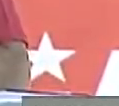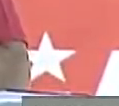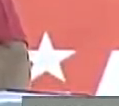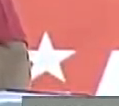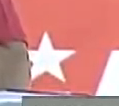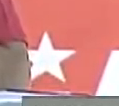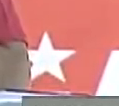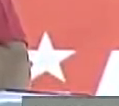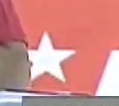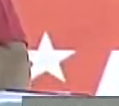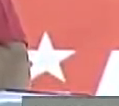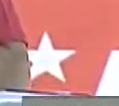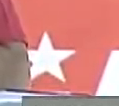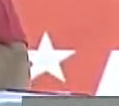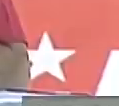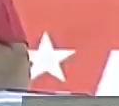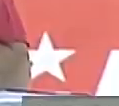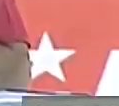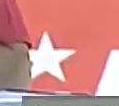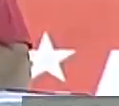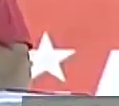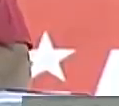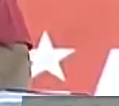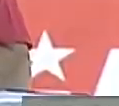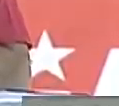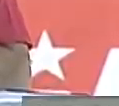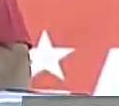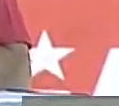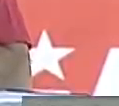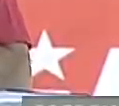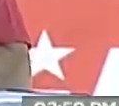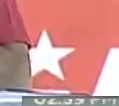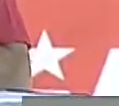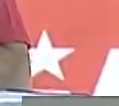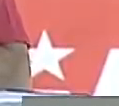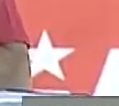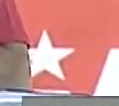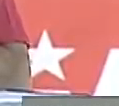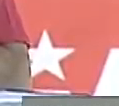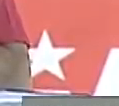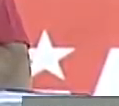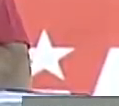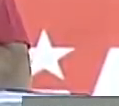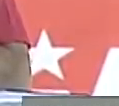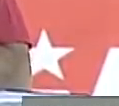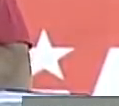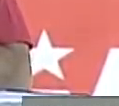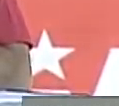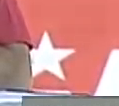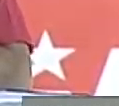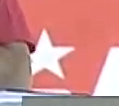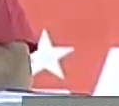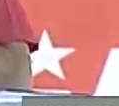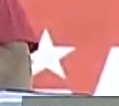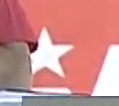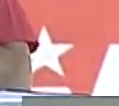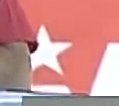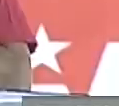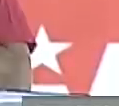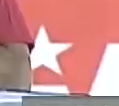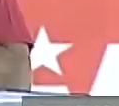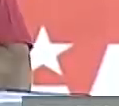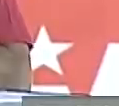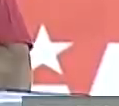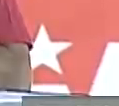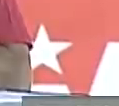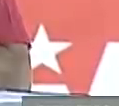Y aceleramos todo, el comandante Chávez, el comando, pues, aceleró todas las decisiones y los pasos que había